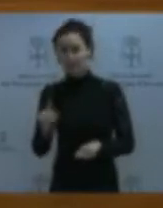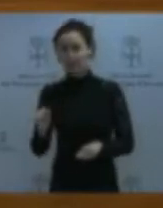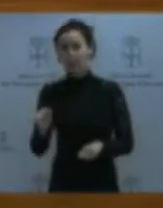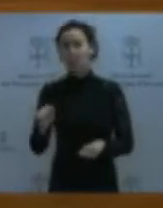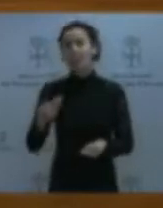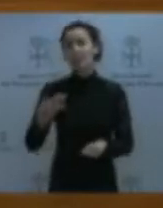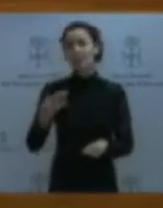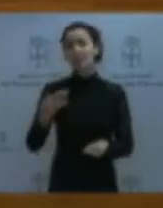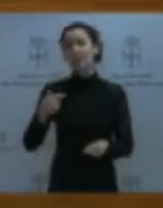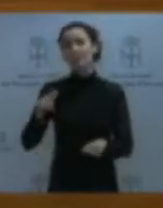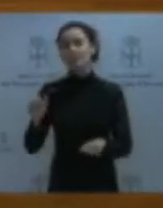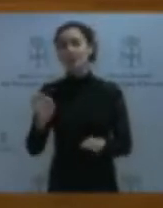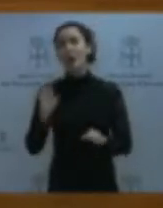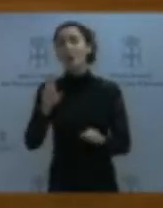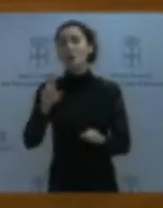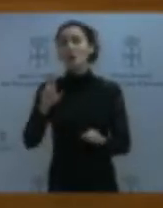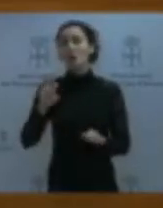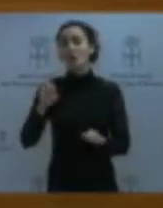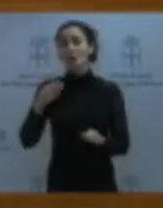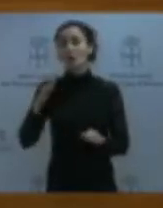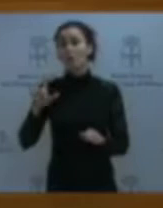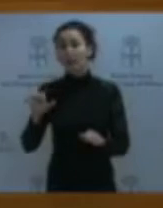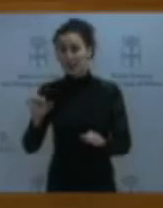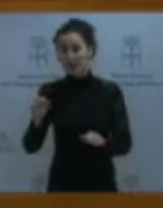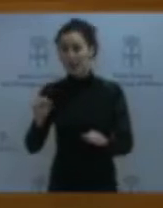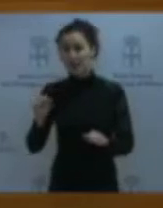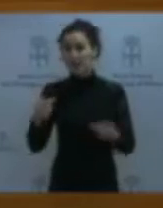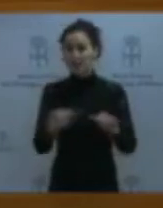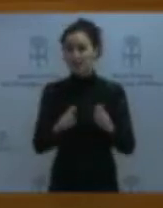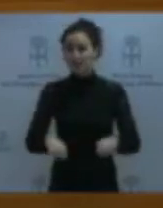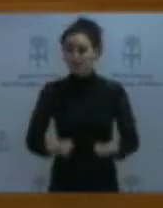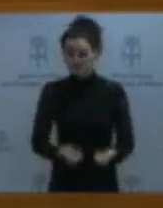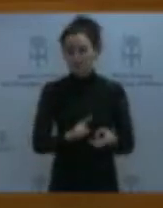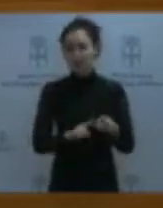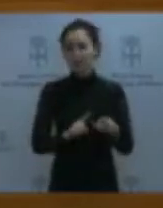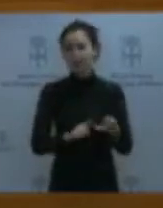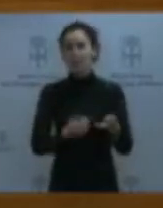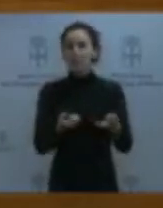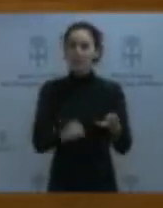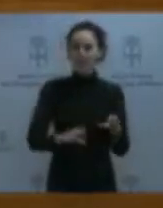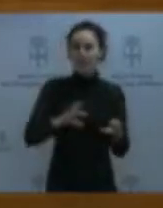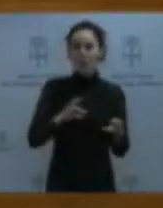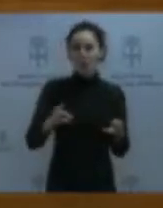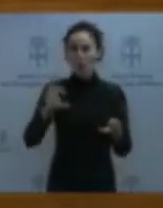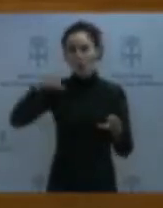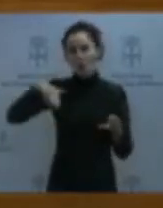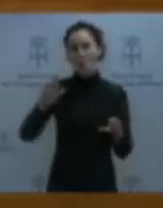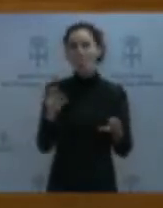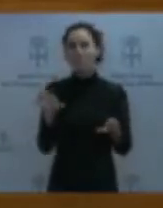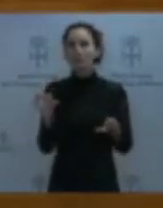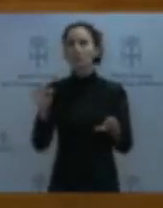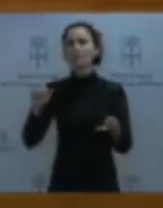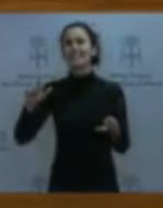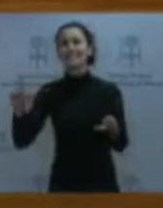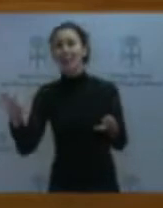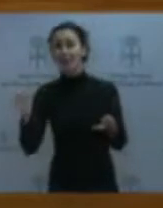cierra La Robla y La Barca, que son de gas natural, si cierran Compostilla, que dicen que va a cerrar, o